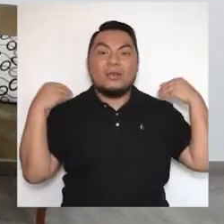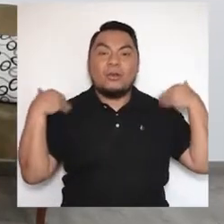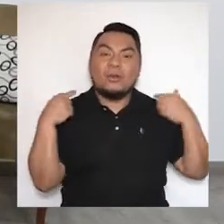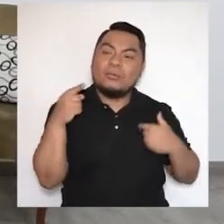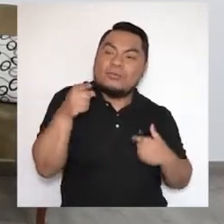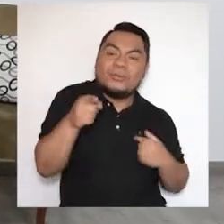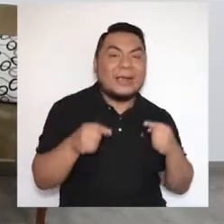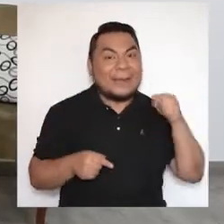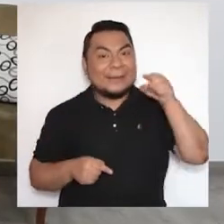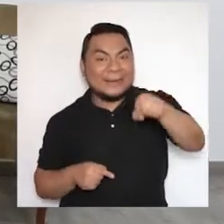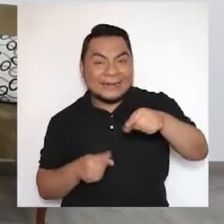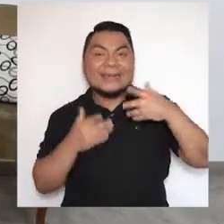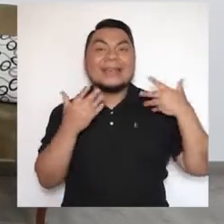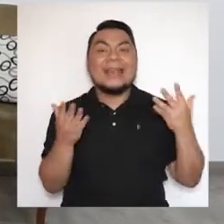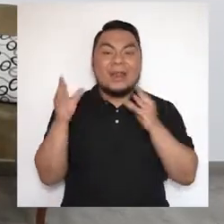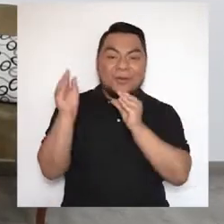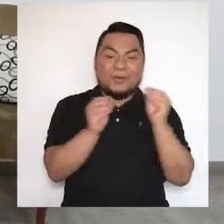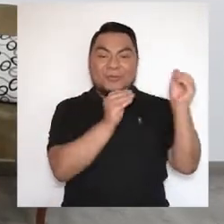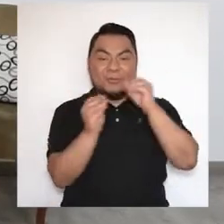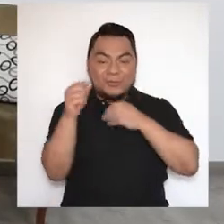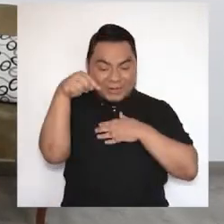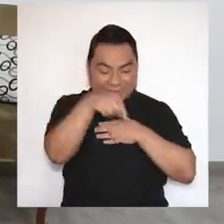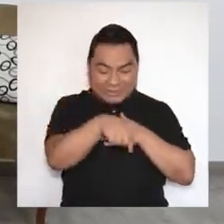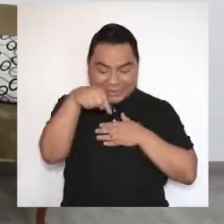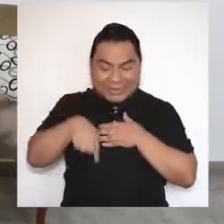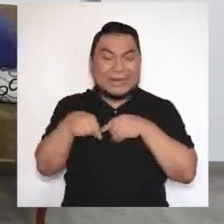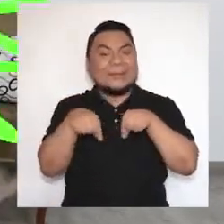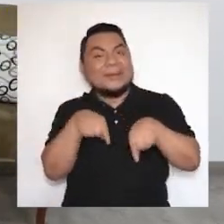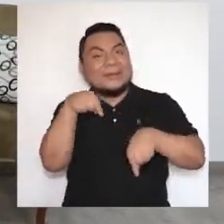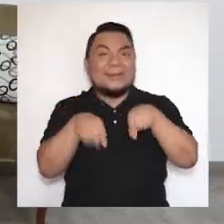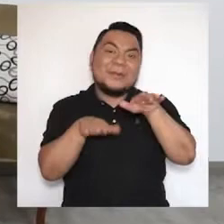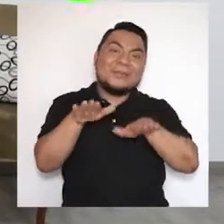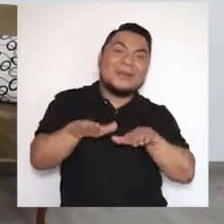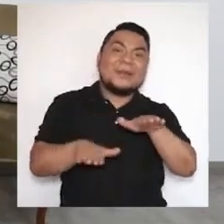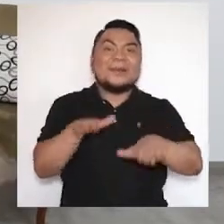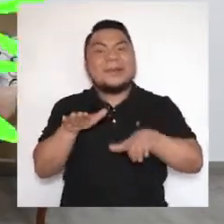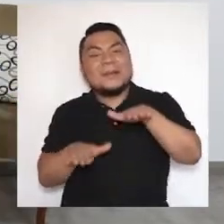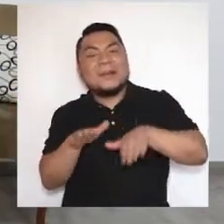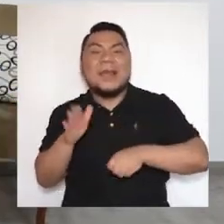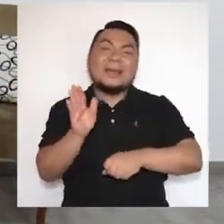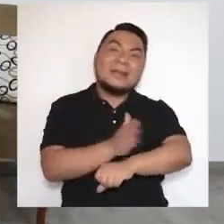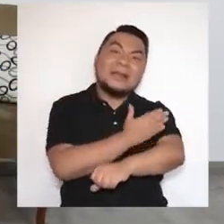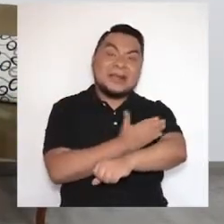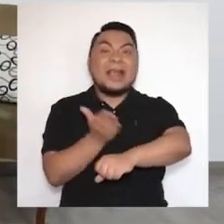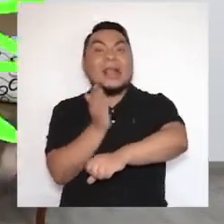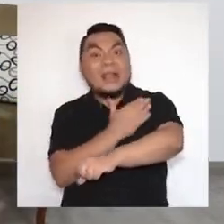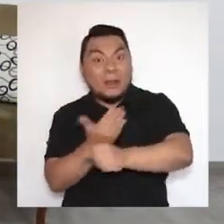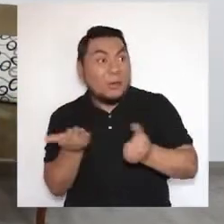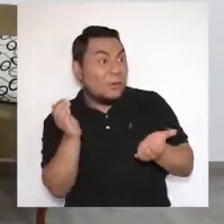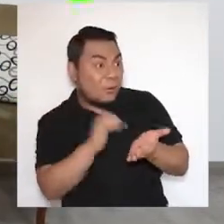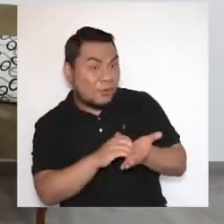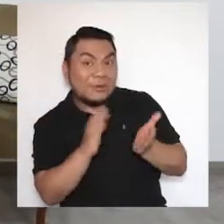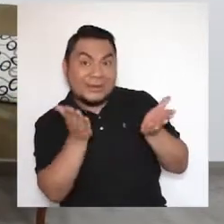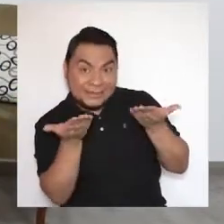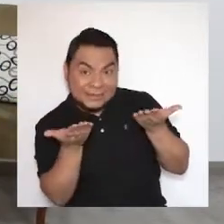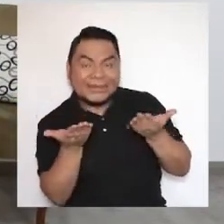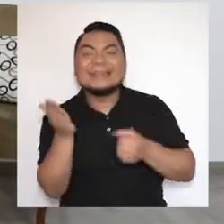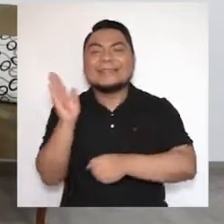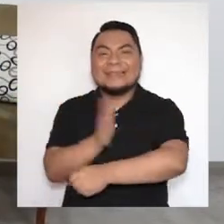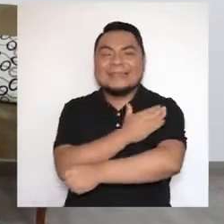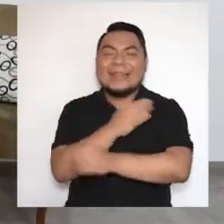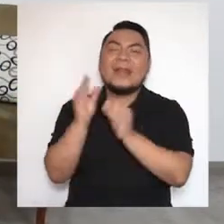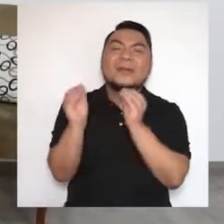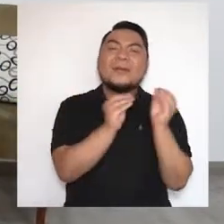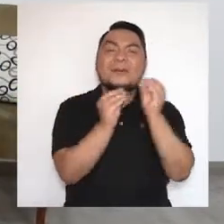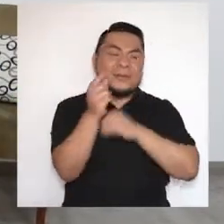frente, sacude los pies. Ping-pong, ping-pong, ping. ¿Podemos repetir? Ping-pong, ping-pong, ping. Agita